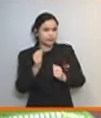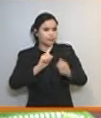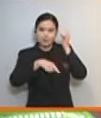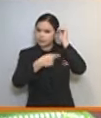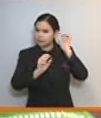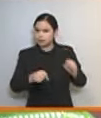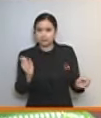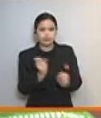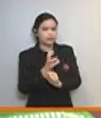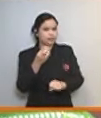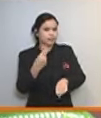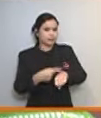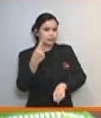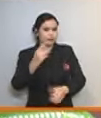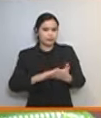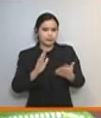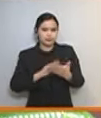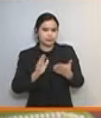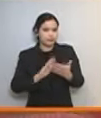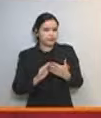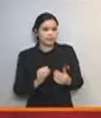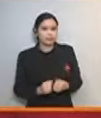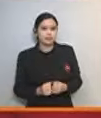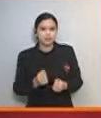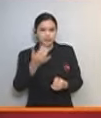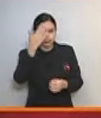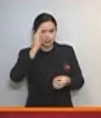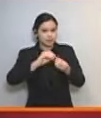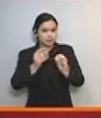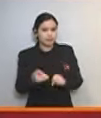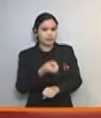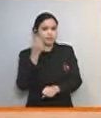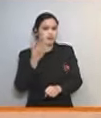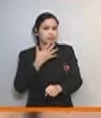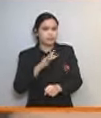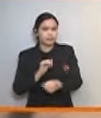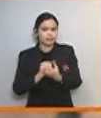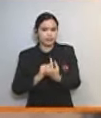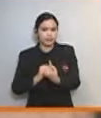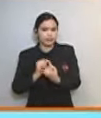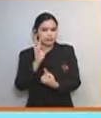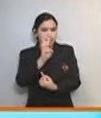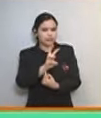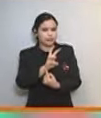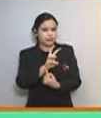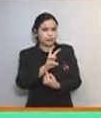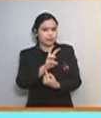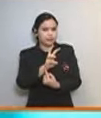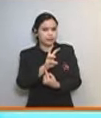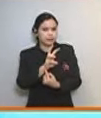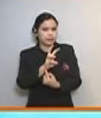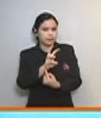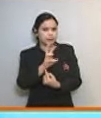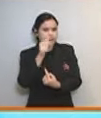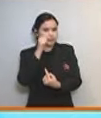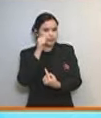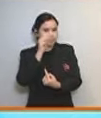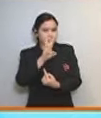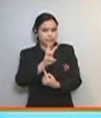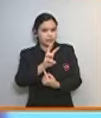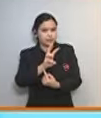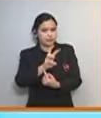hasta 60 veces tu versión. Primer dígito, suerte. Y este es el 6. Segundo dígito,